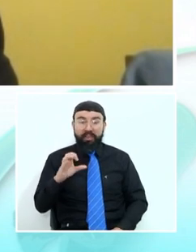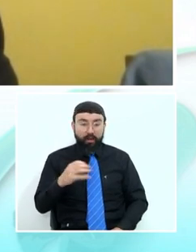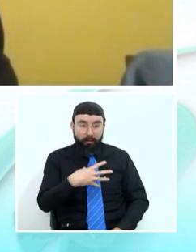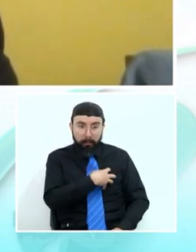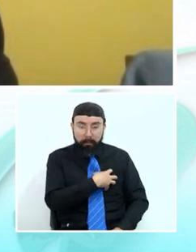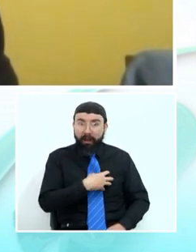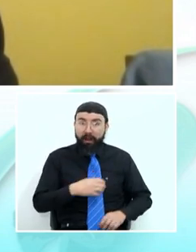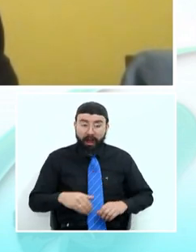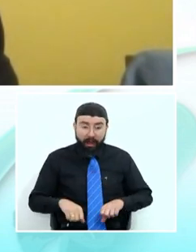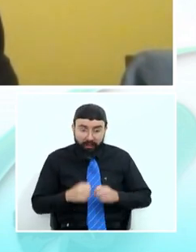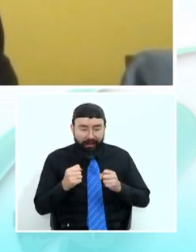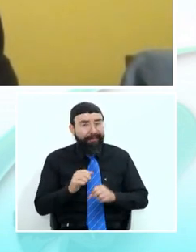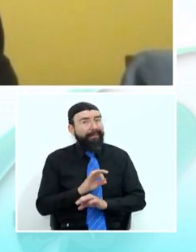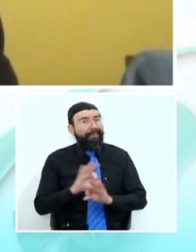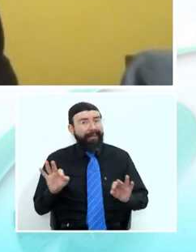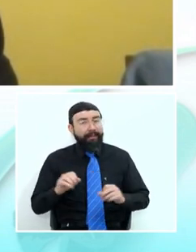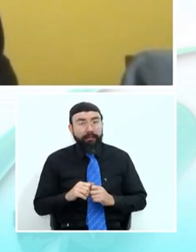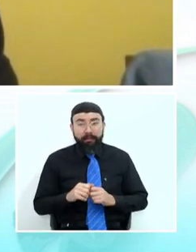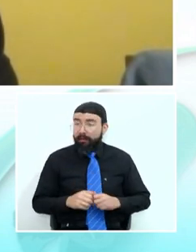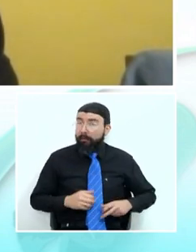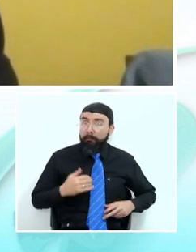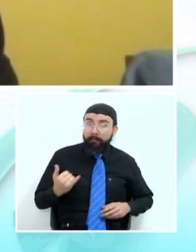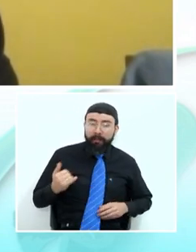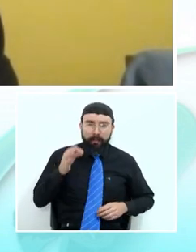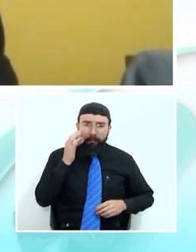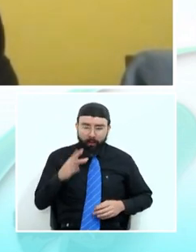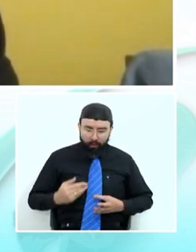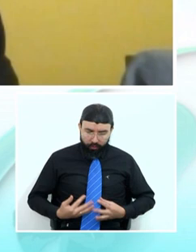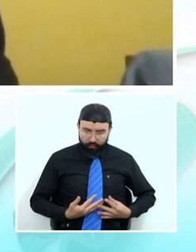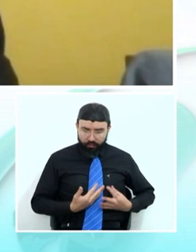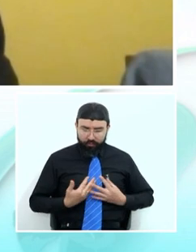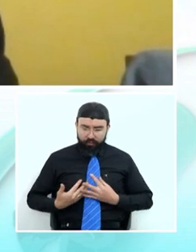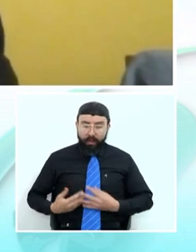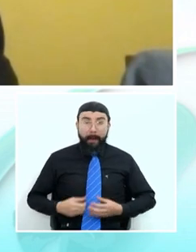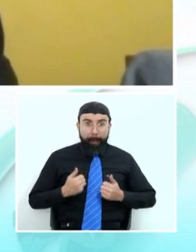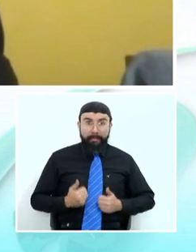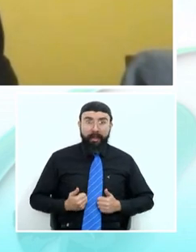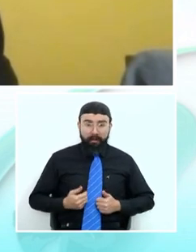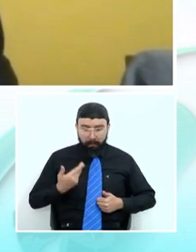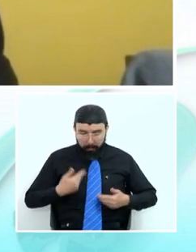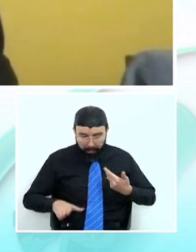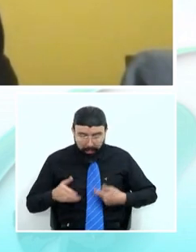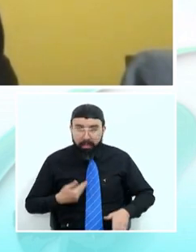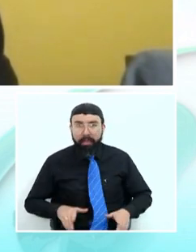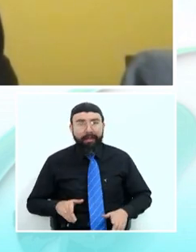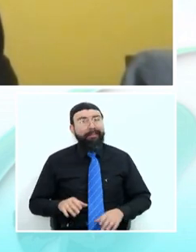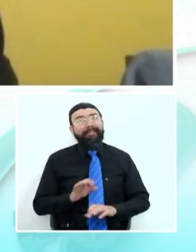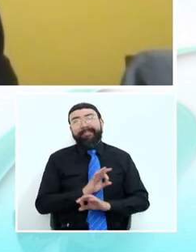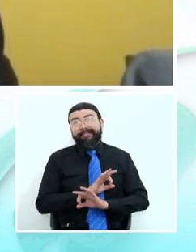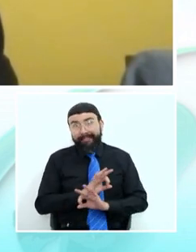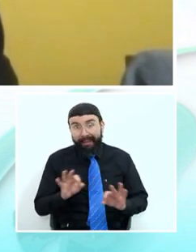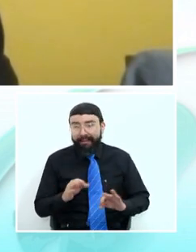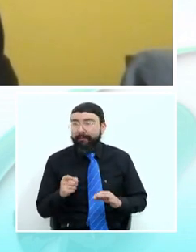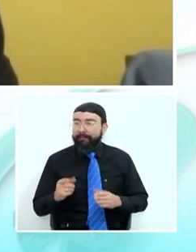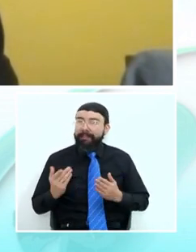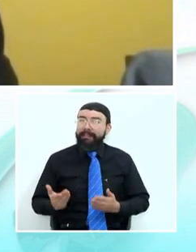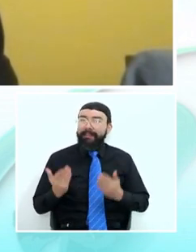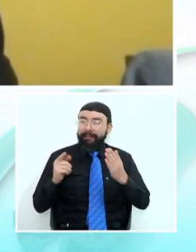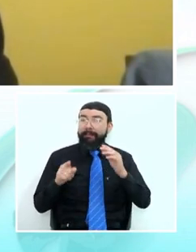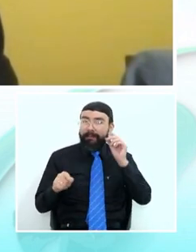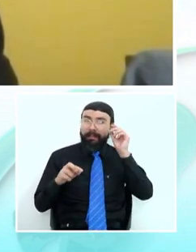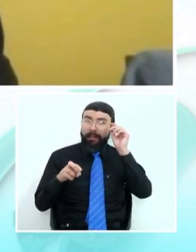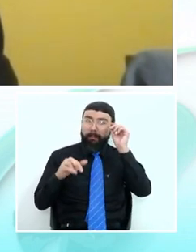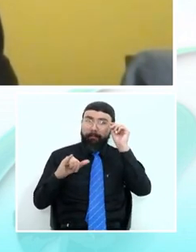tampoco precipita y arrastra la microbiota, que es muy importante tenerla